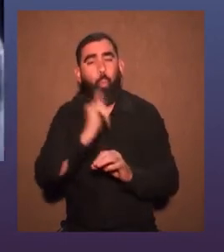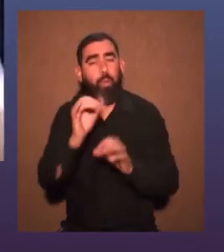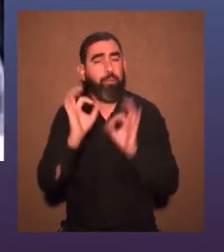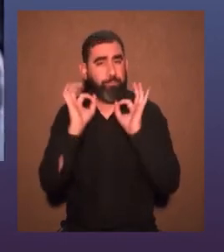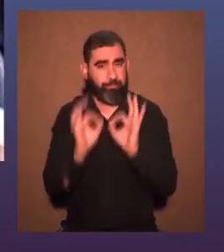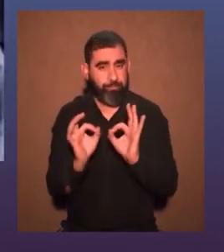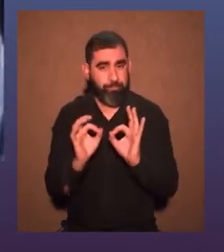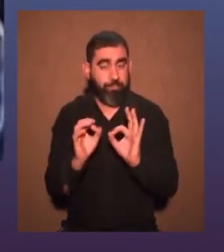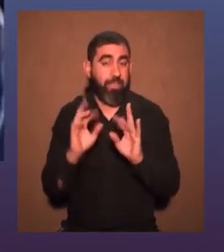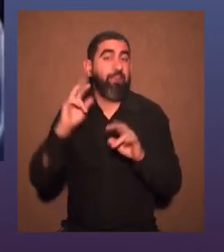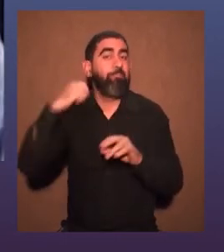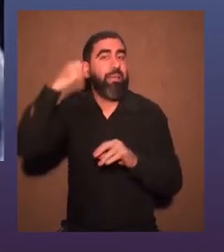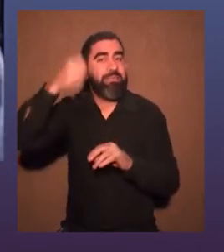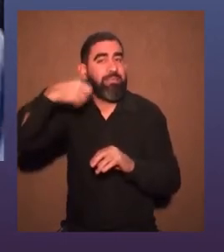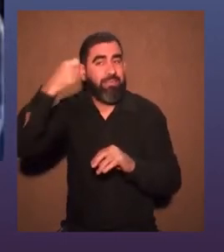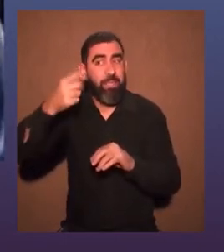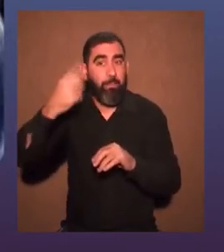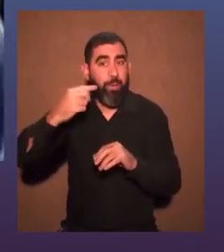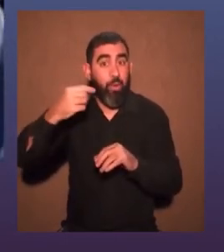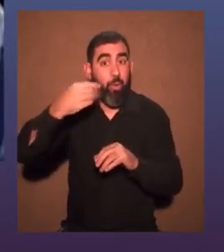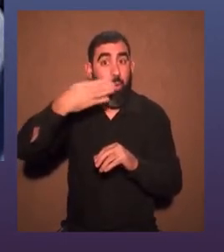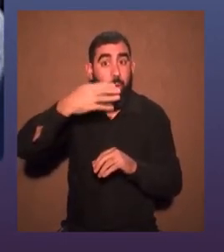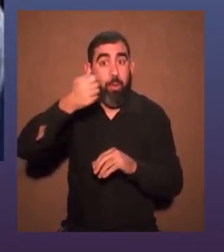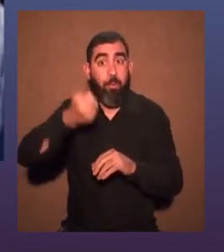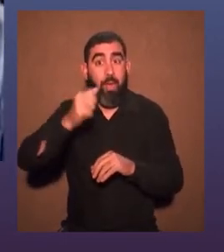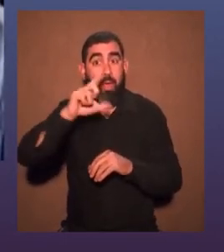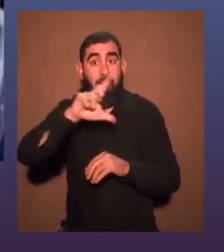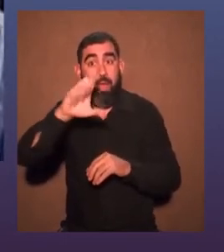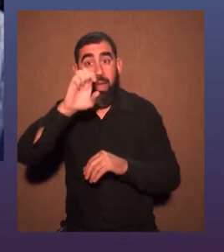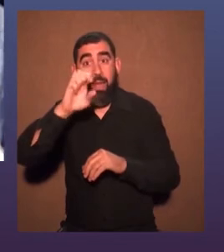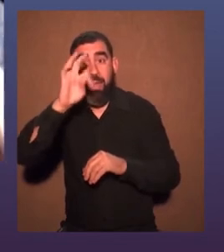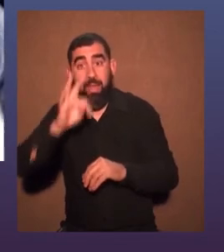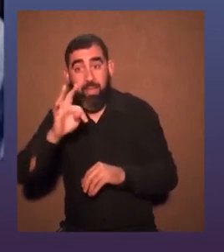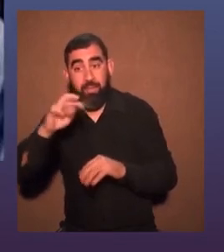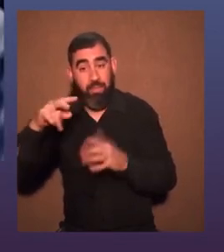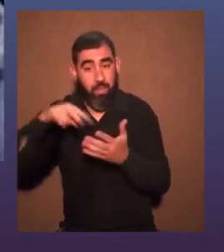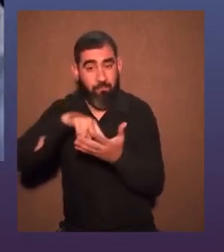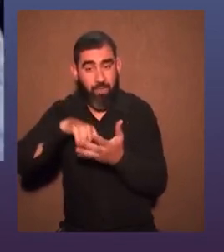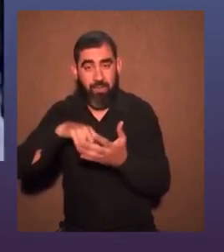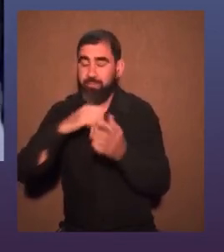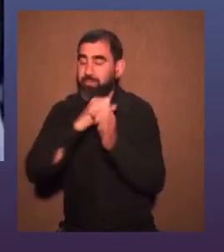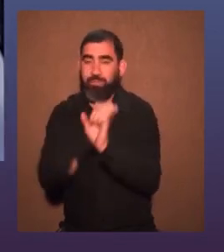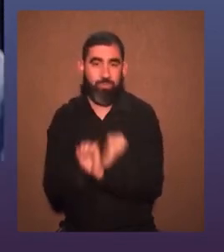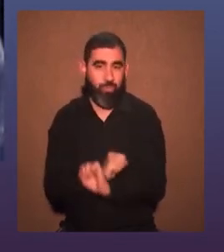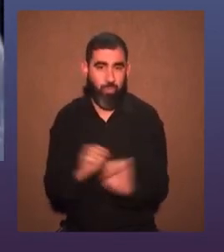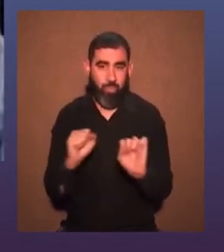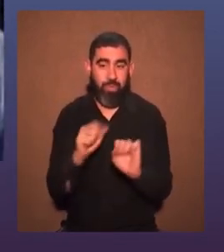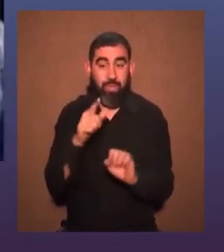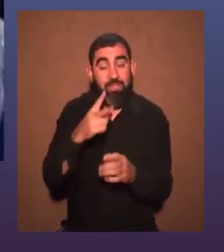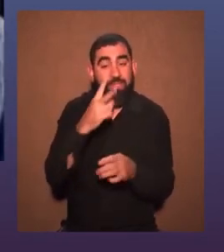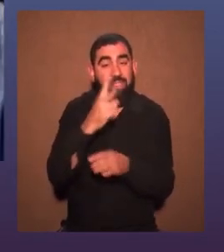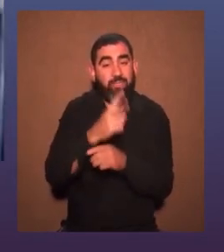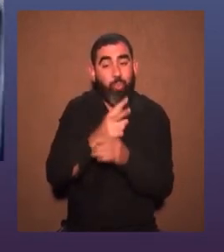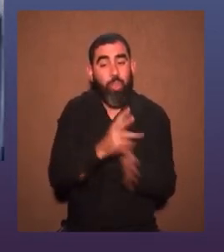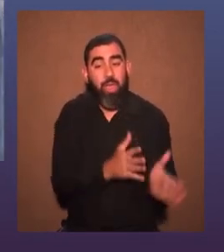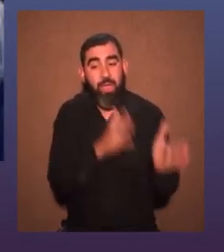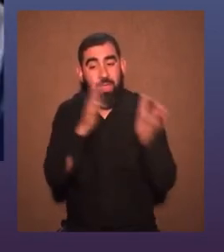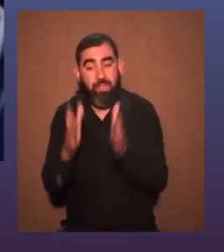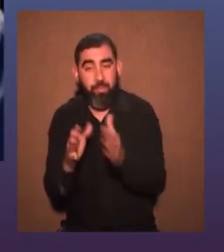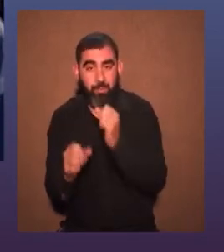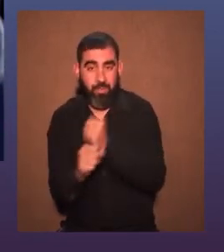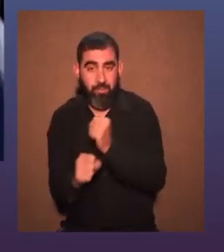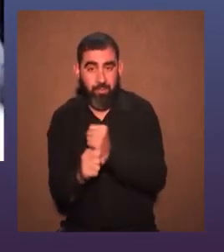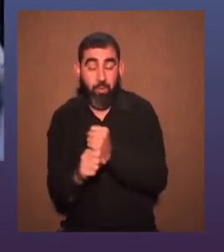como relato de cine, pero en ballet tenemos que ir a otro tipo de síntesis. Claro, entonces ahí fue la segunda parte del trabajo. Y después la tercera,